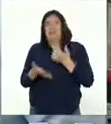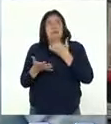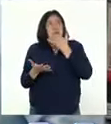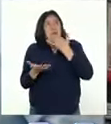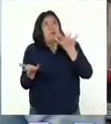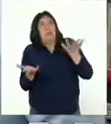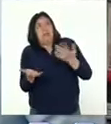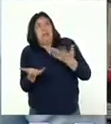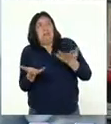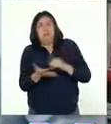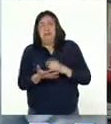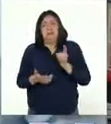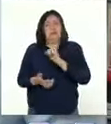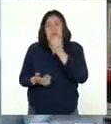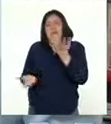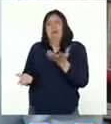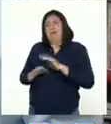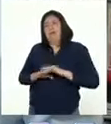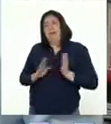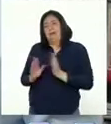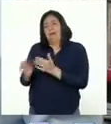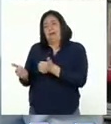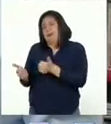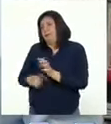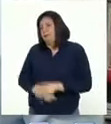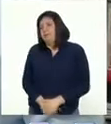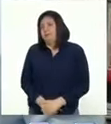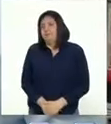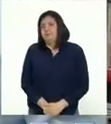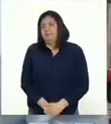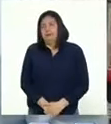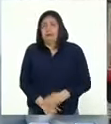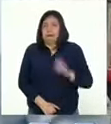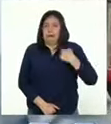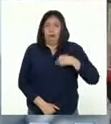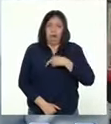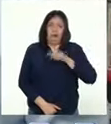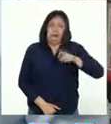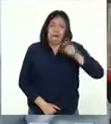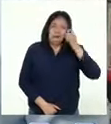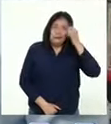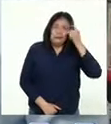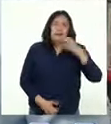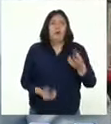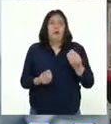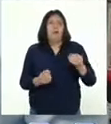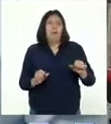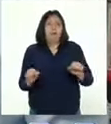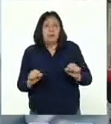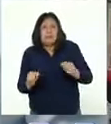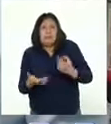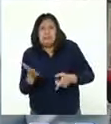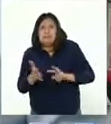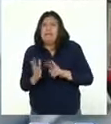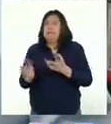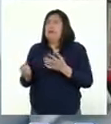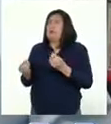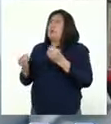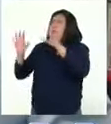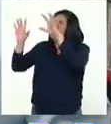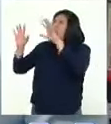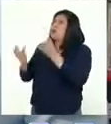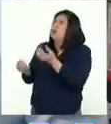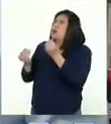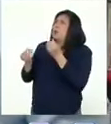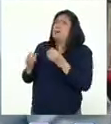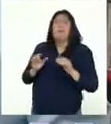estamos enfrentando, nunca nos vamos a preparar adecuadamente. Tenemos que entender cómo funciona un terremoto, cómo funcionan las lluvias, cómo se